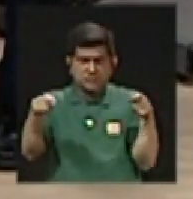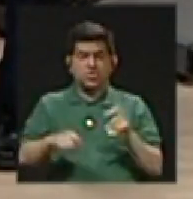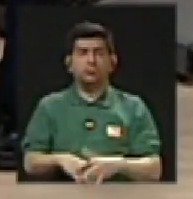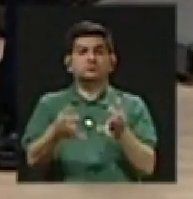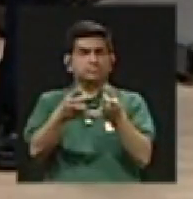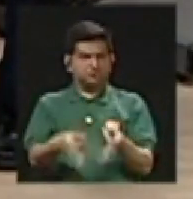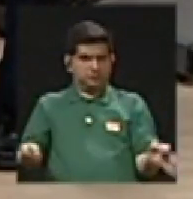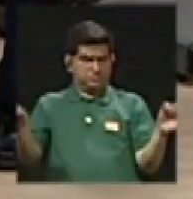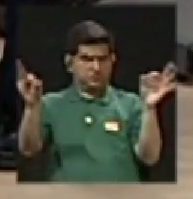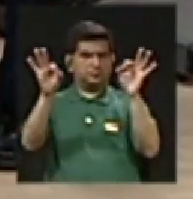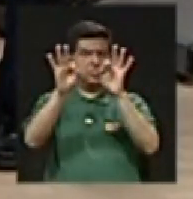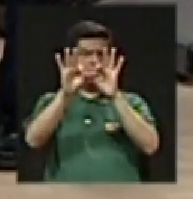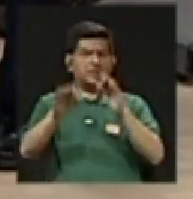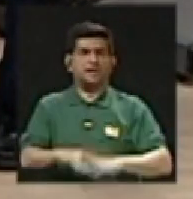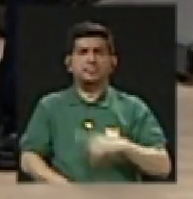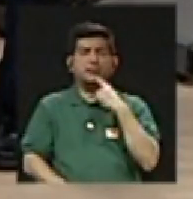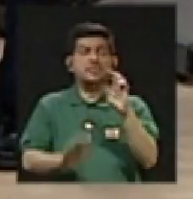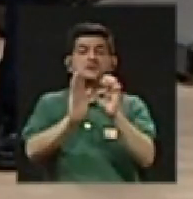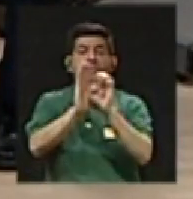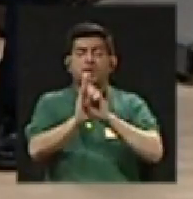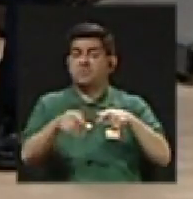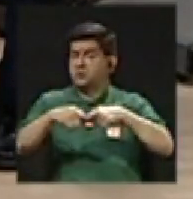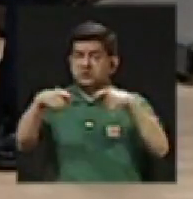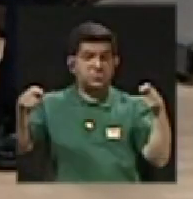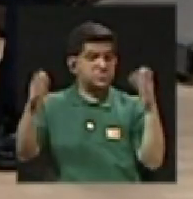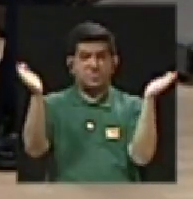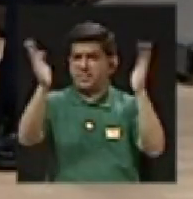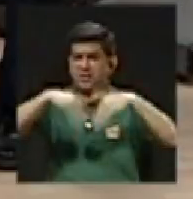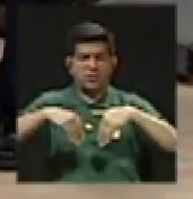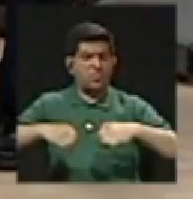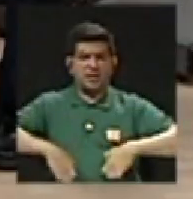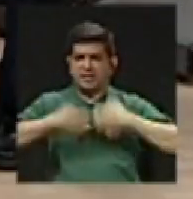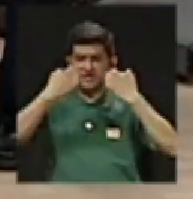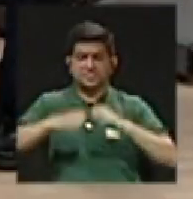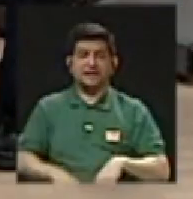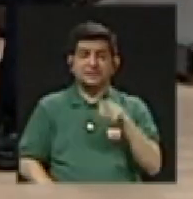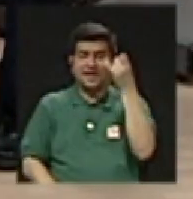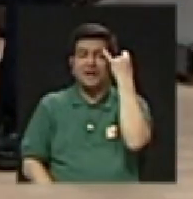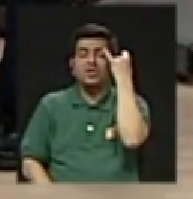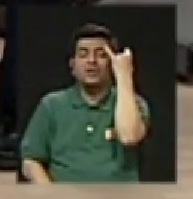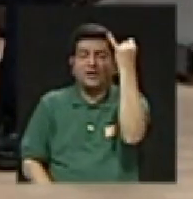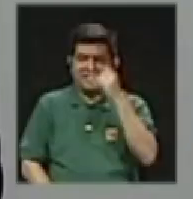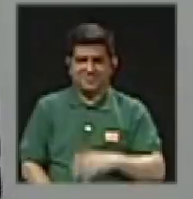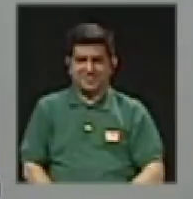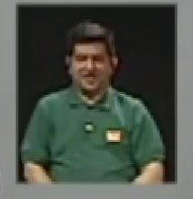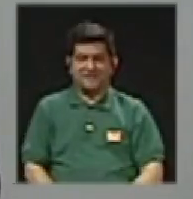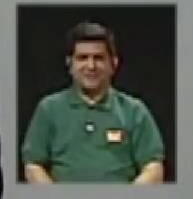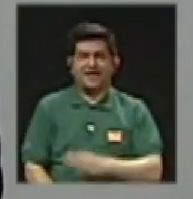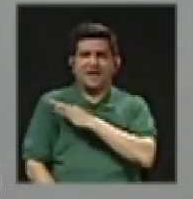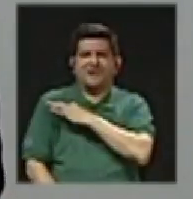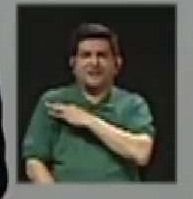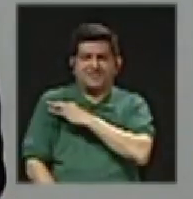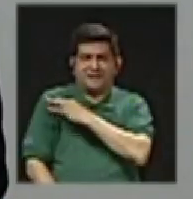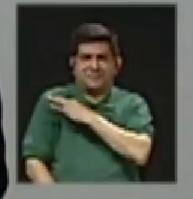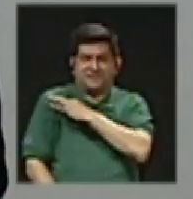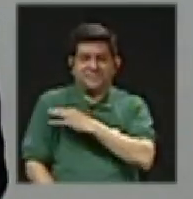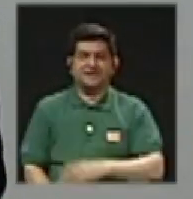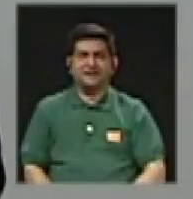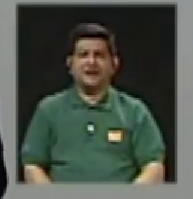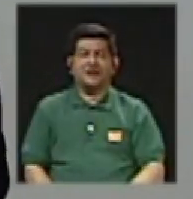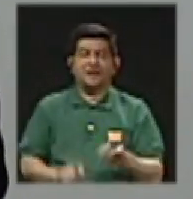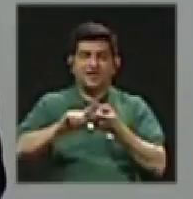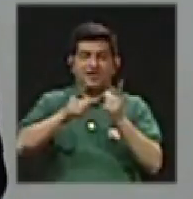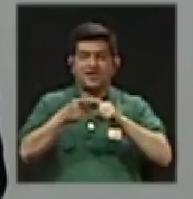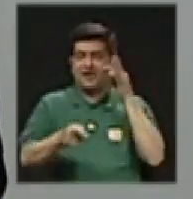muy importante porque muchos dicen, por ejemplo, lo que no se mide no existe. Y con esa consideración sí. Invitaremos a las